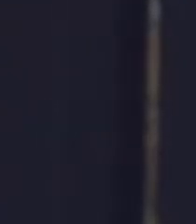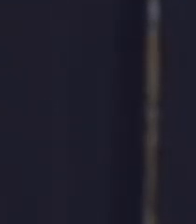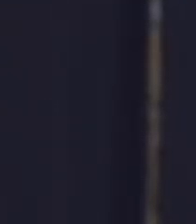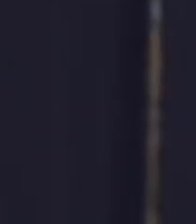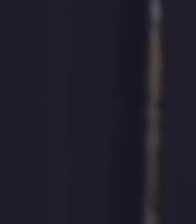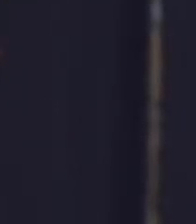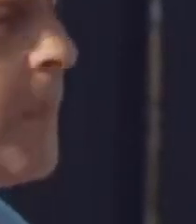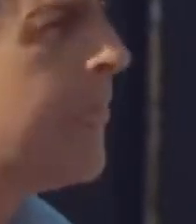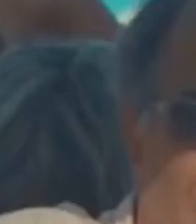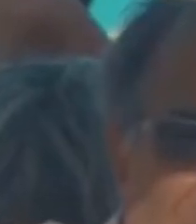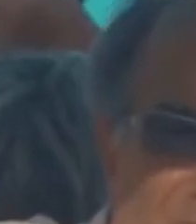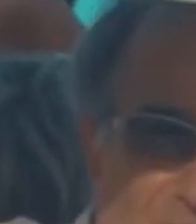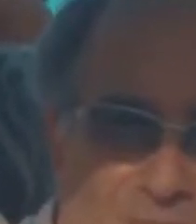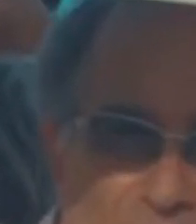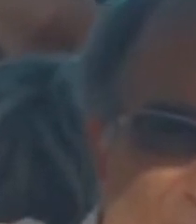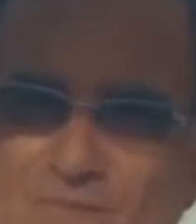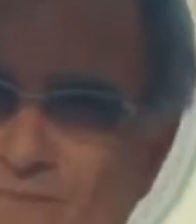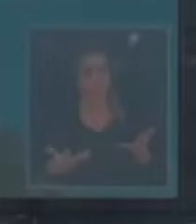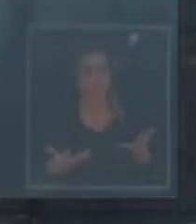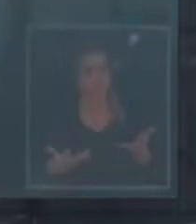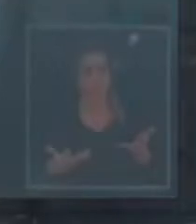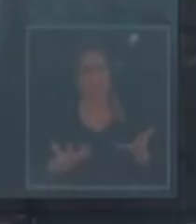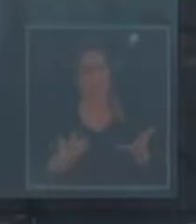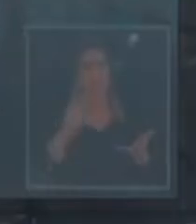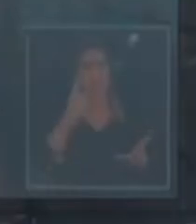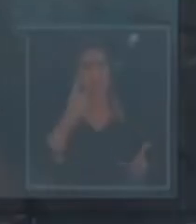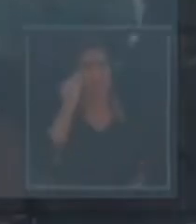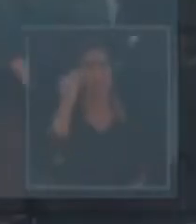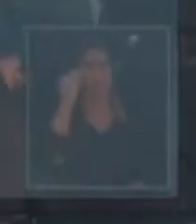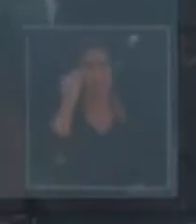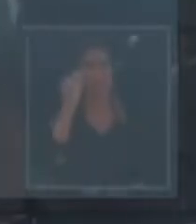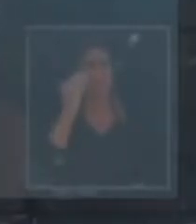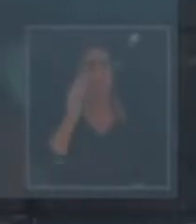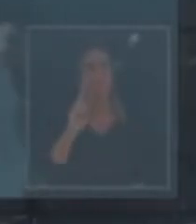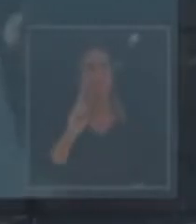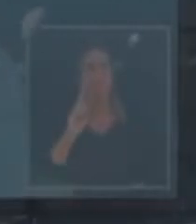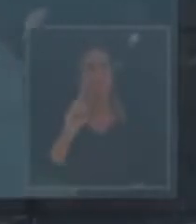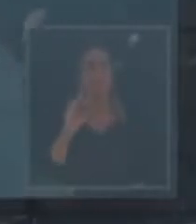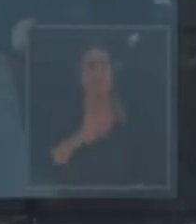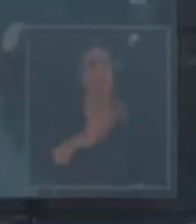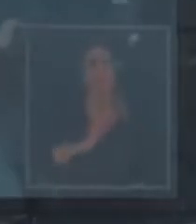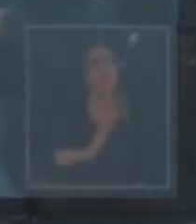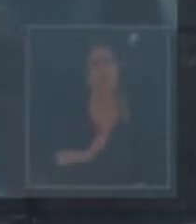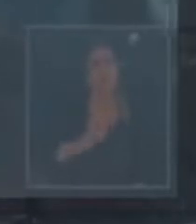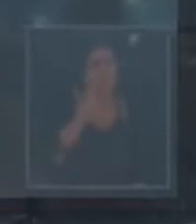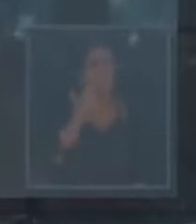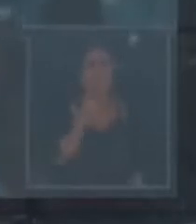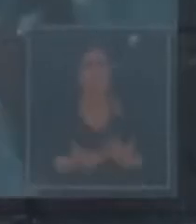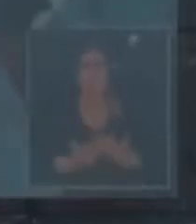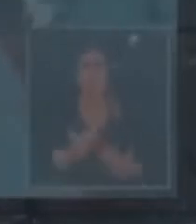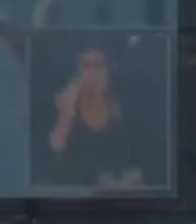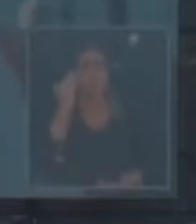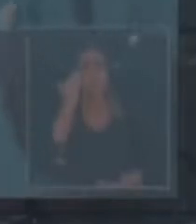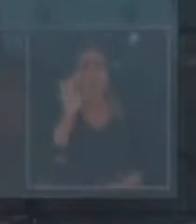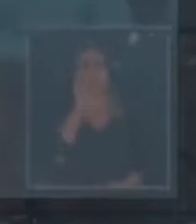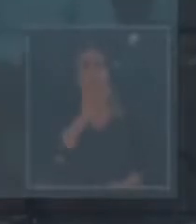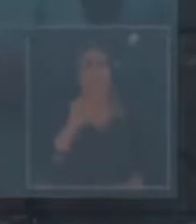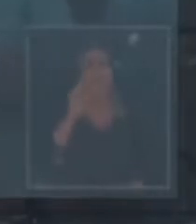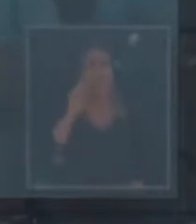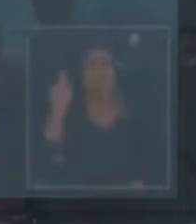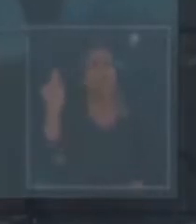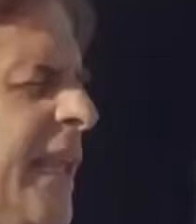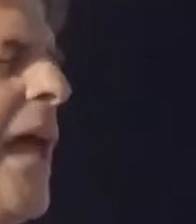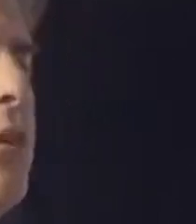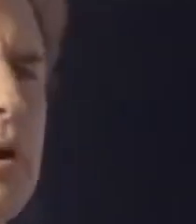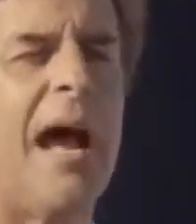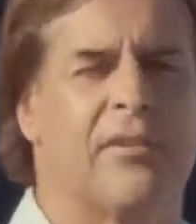Creo que cuando un profesor o una profesora de un liceo público en nuestro